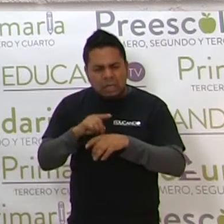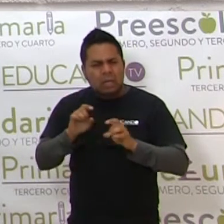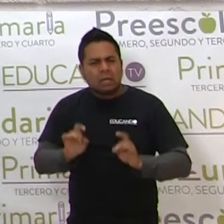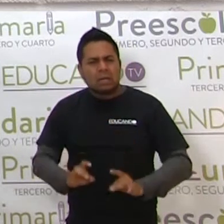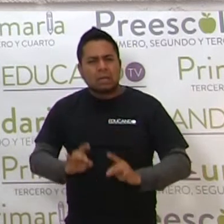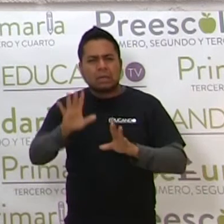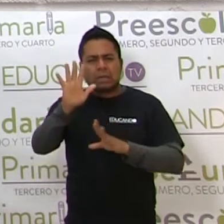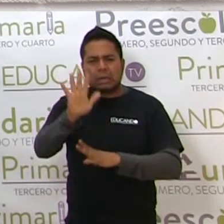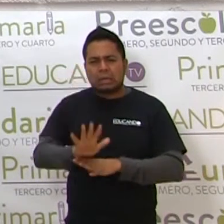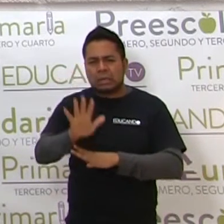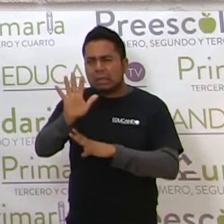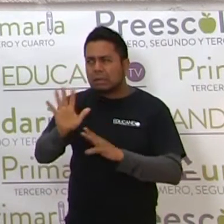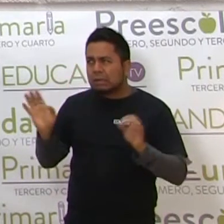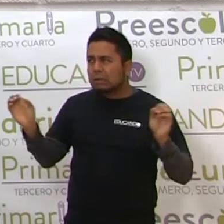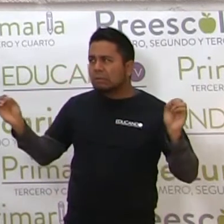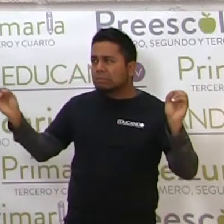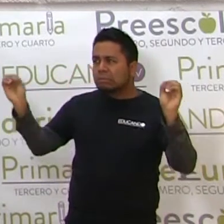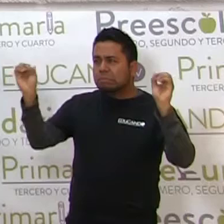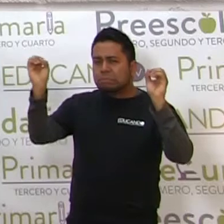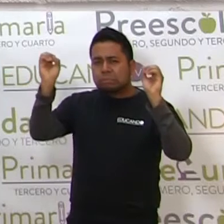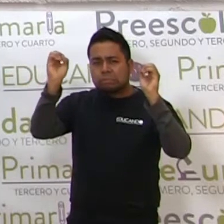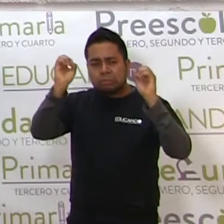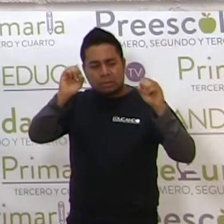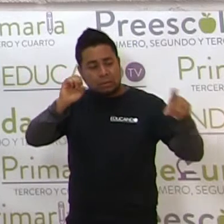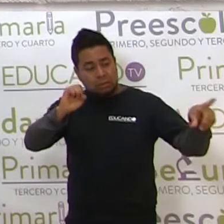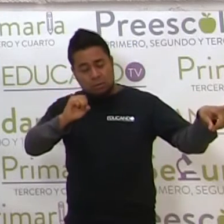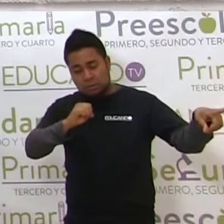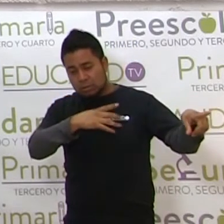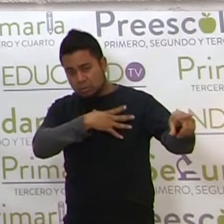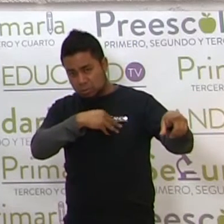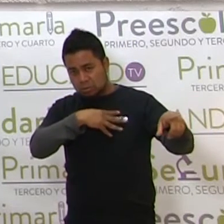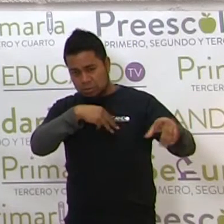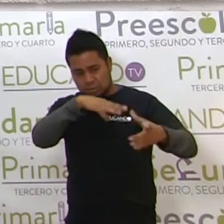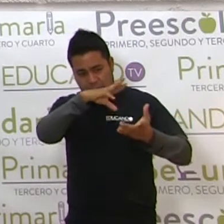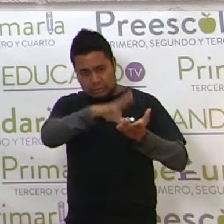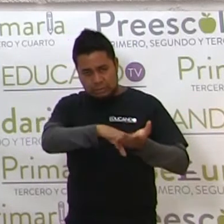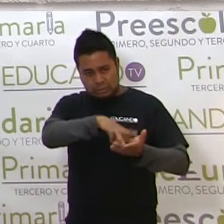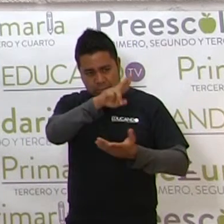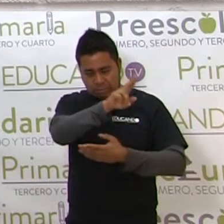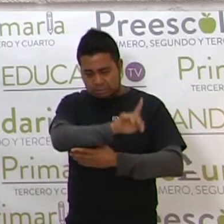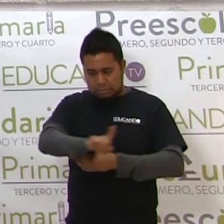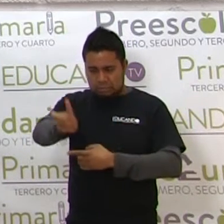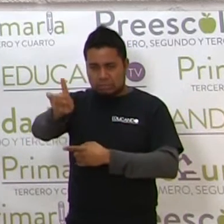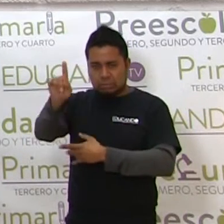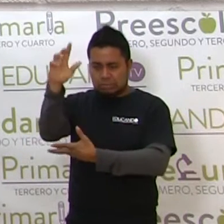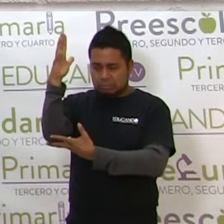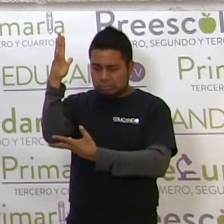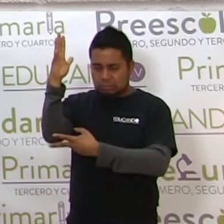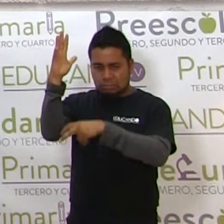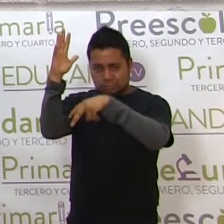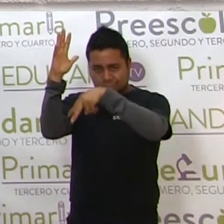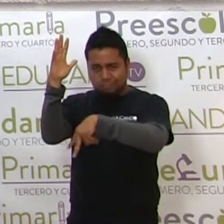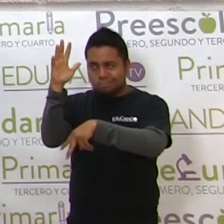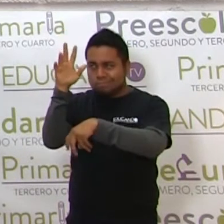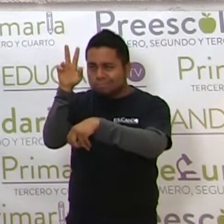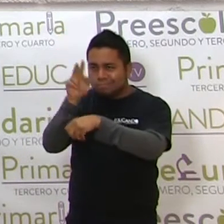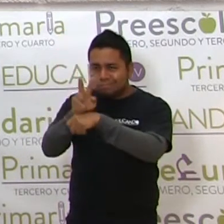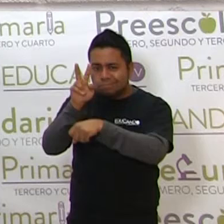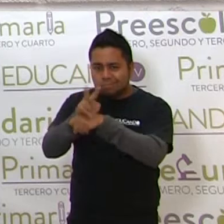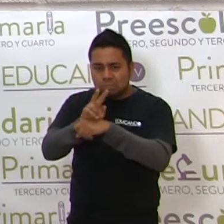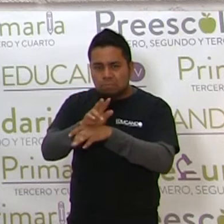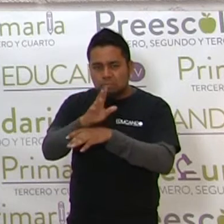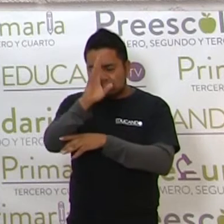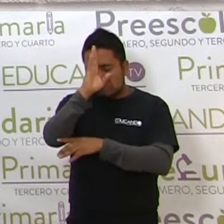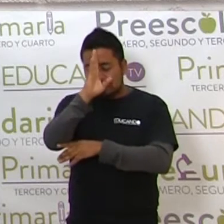a oscurecer mandó al mayor al jardín para que guardase el árbol pero al llegar la